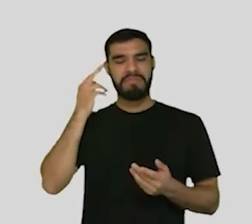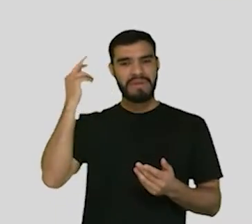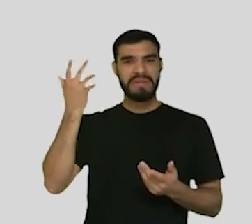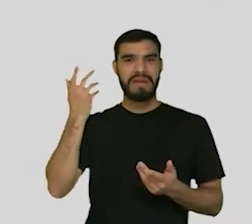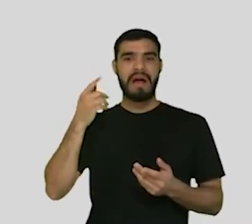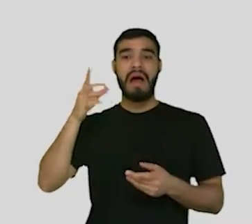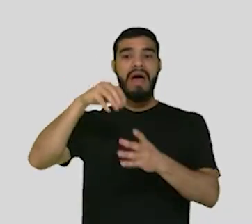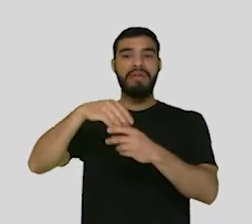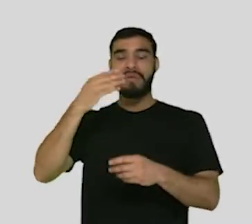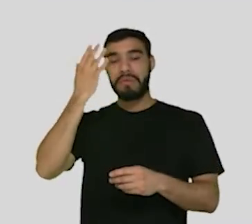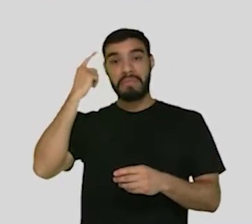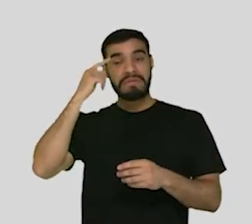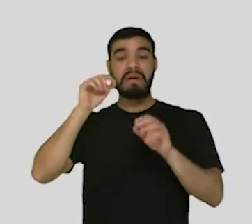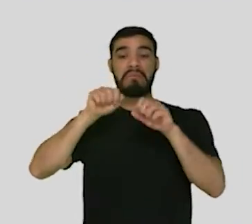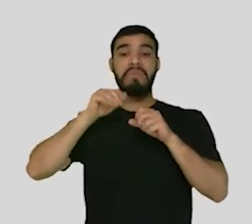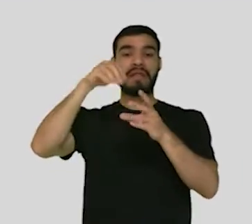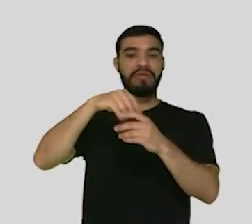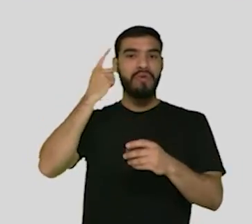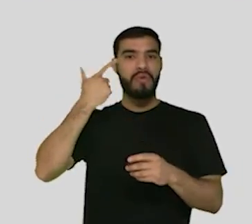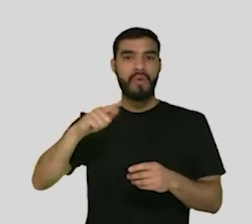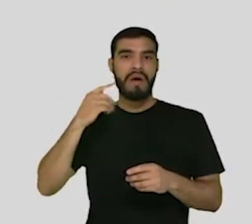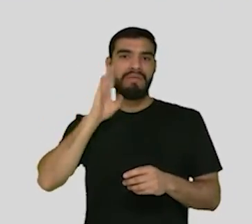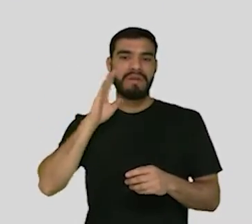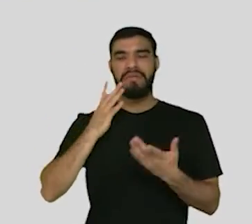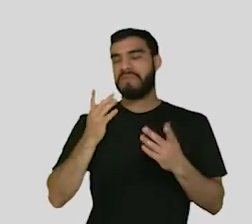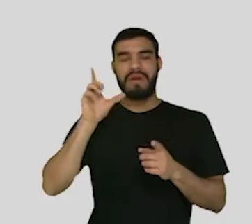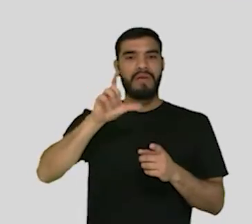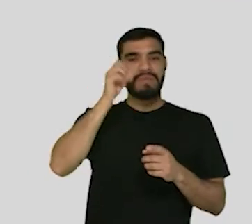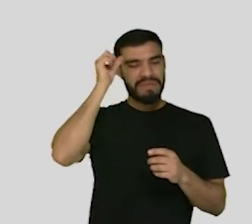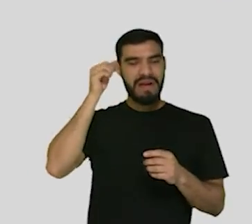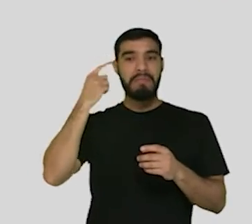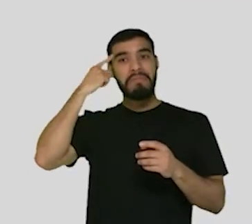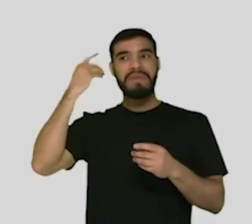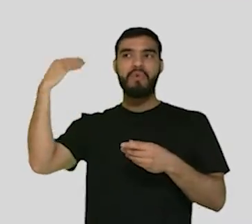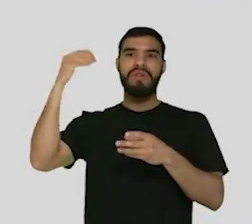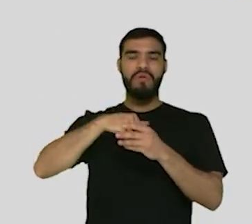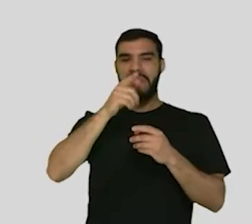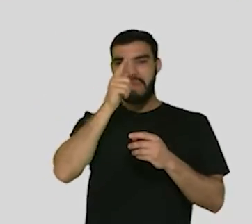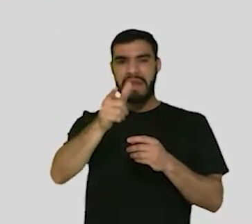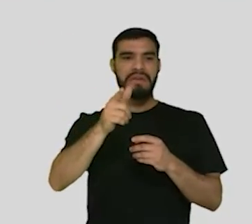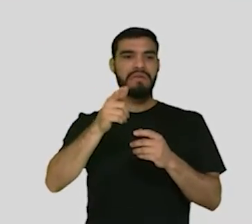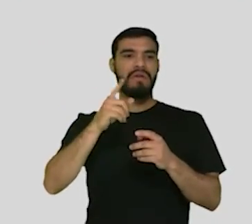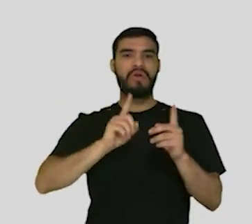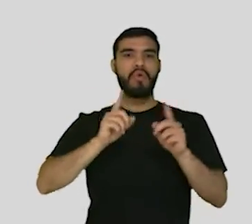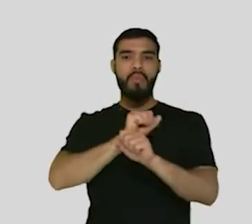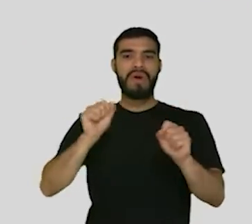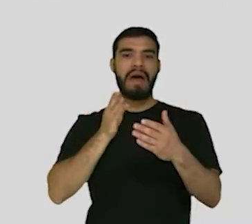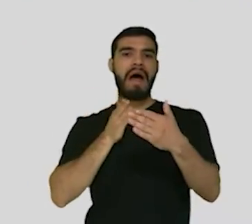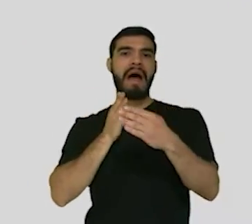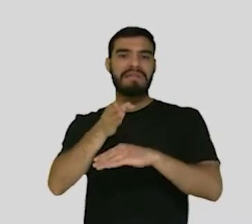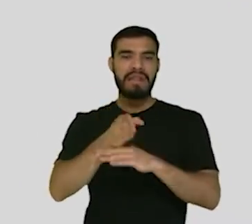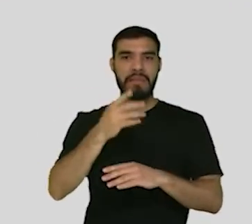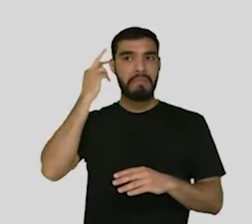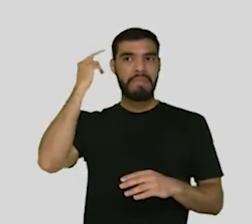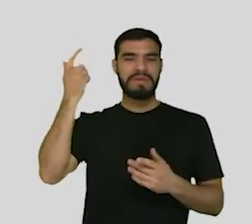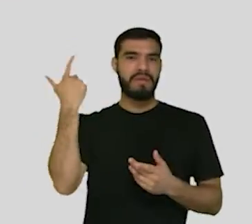o cajare, ciudadjare, política pública, ningo, o pensaban a tu isa jaisa, pediversidad,